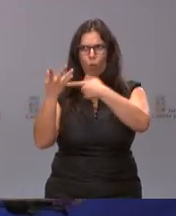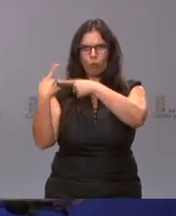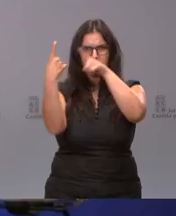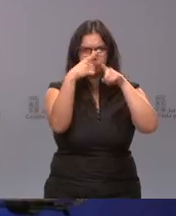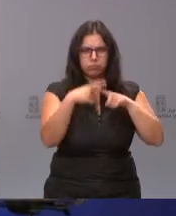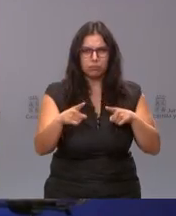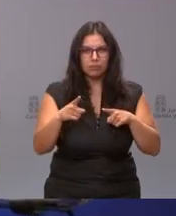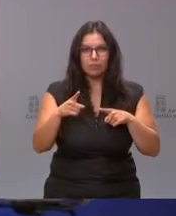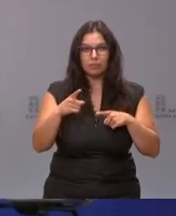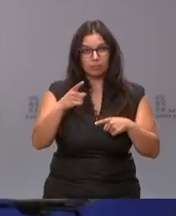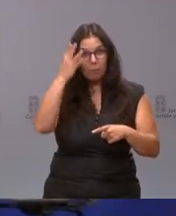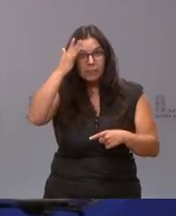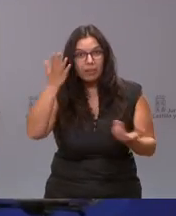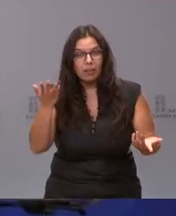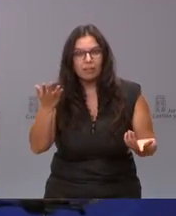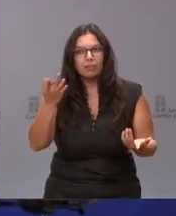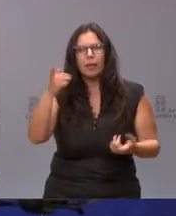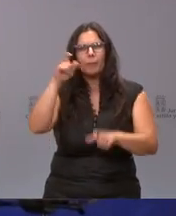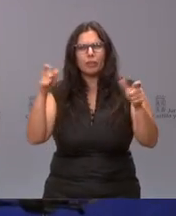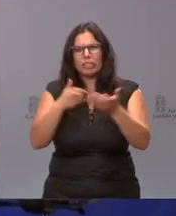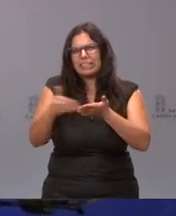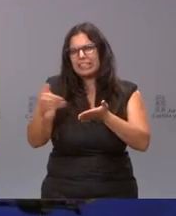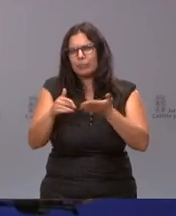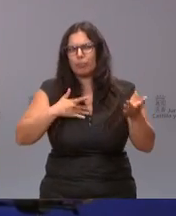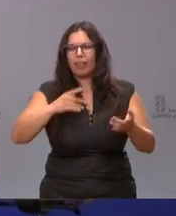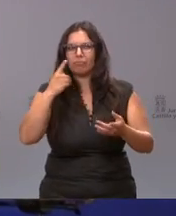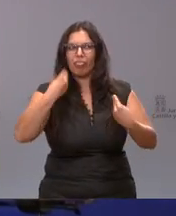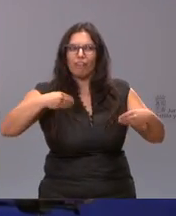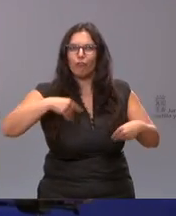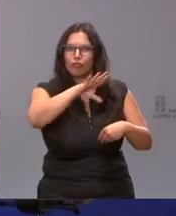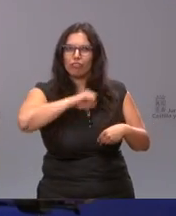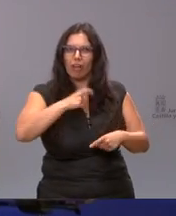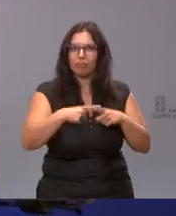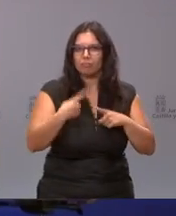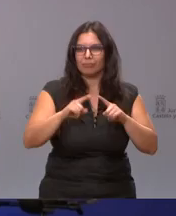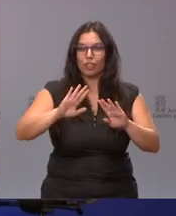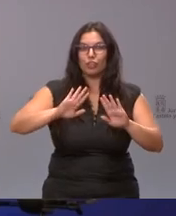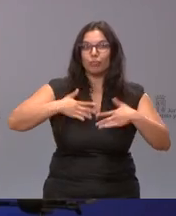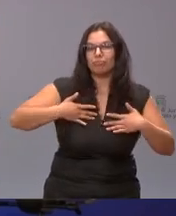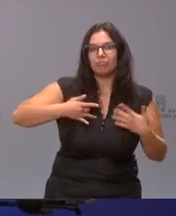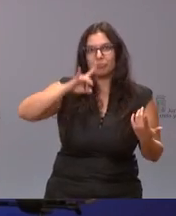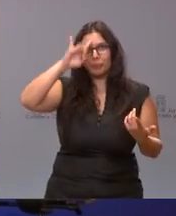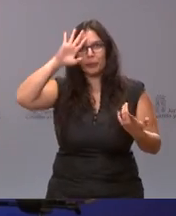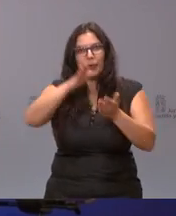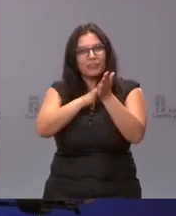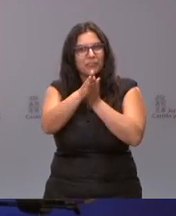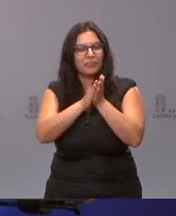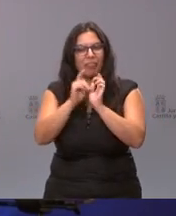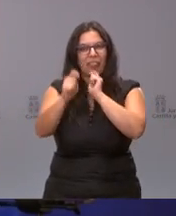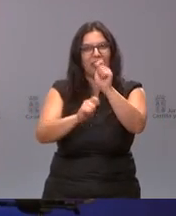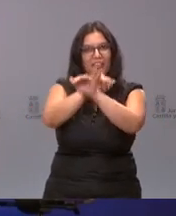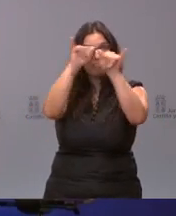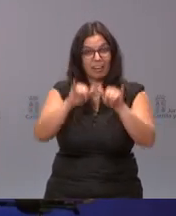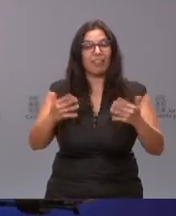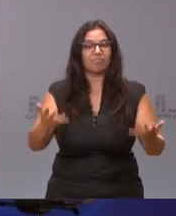de personas puedan disfrutar de ellos? Sorprender, entusiasmar, hacerles felices. El